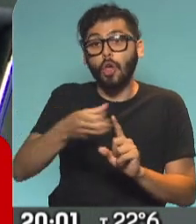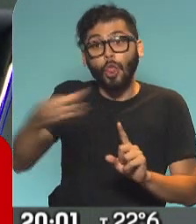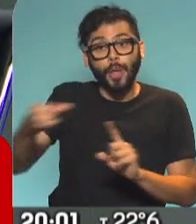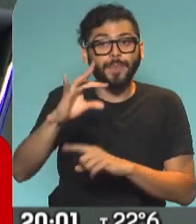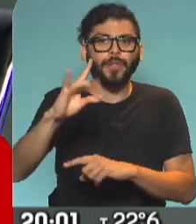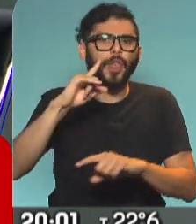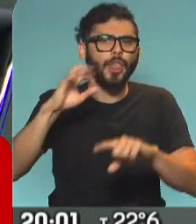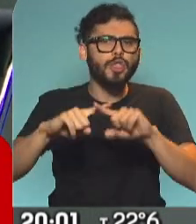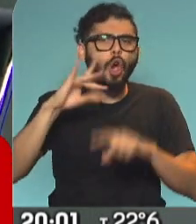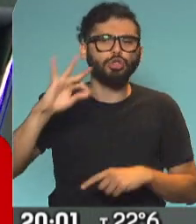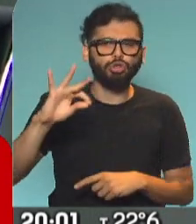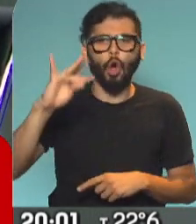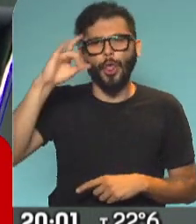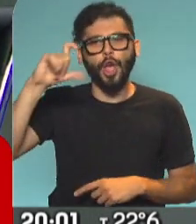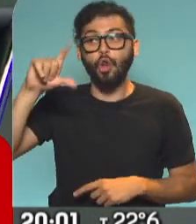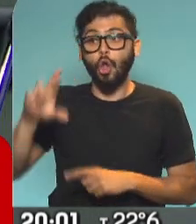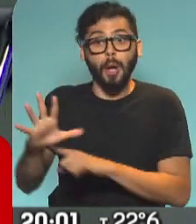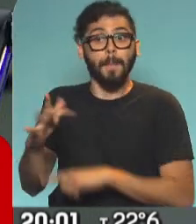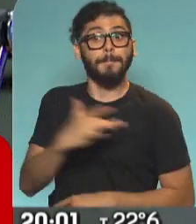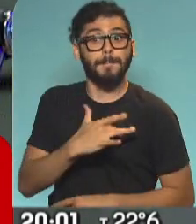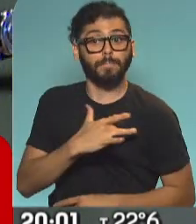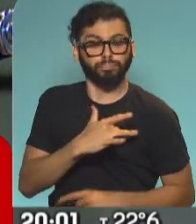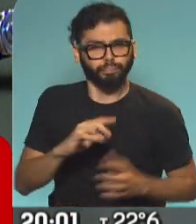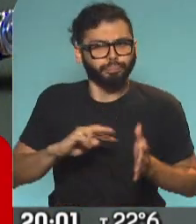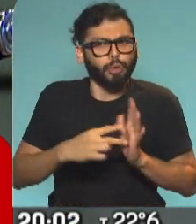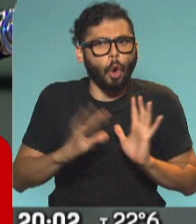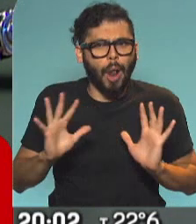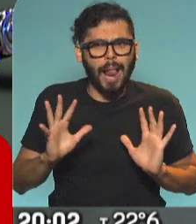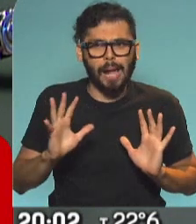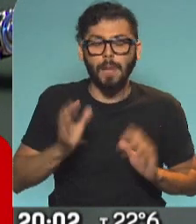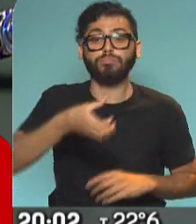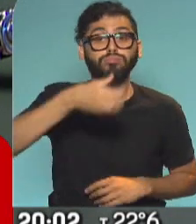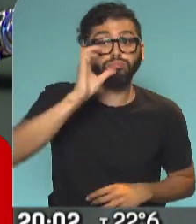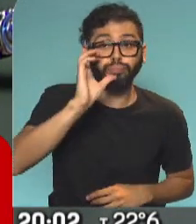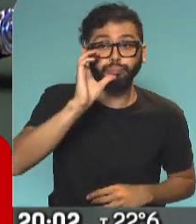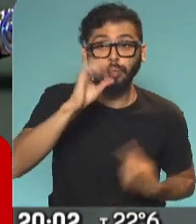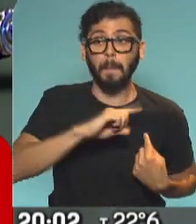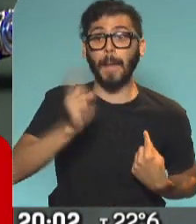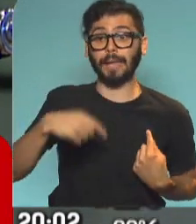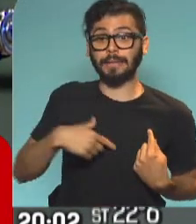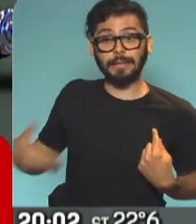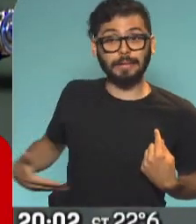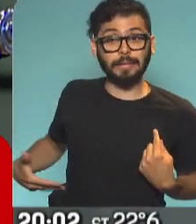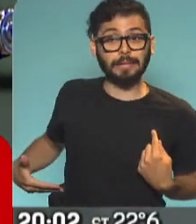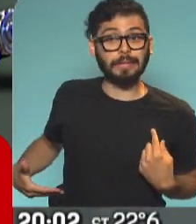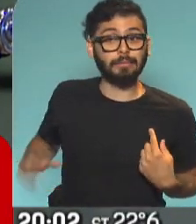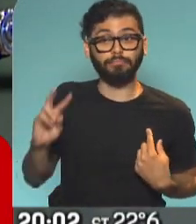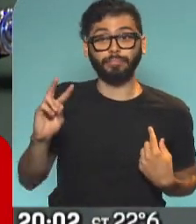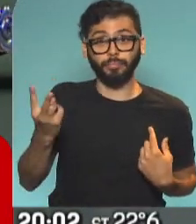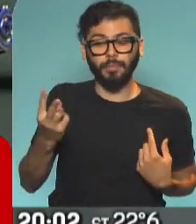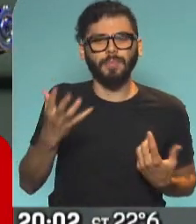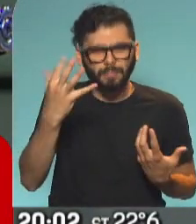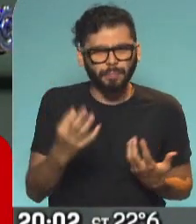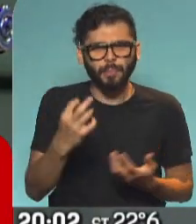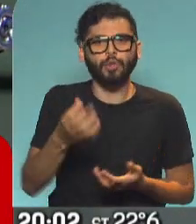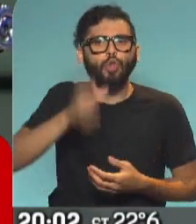paciente tenía de base una insuficiencia cardíaca, hace una insuficiencia hepática, el dióxido de cloro, se tomó